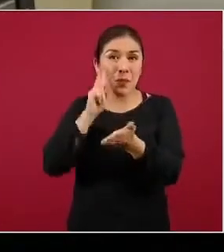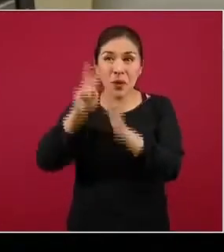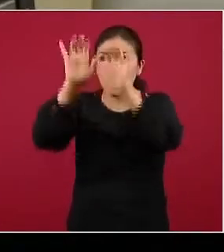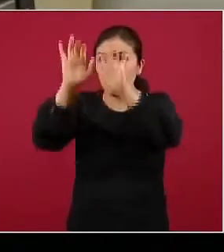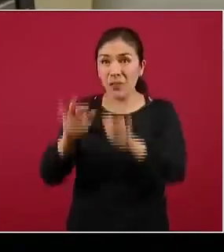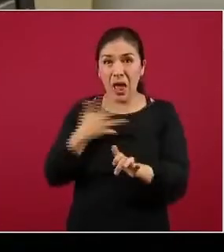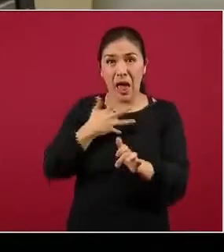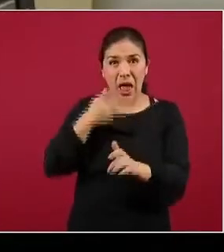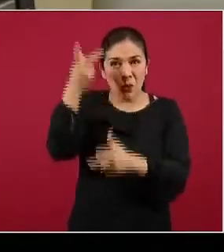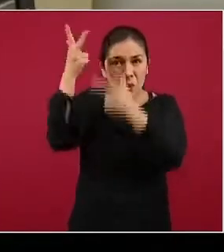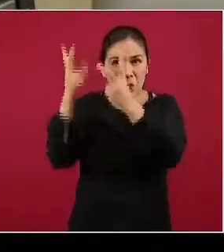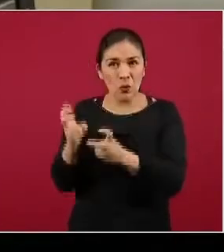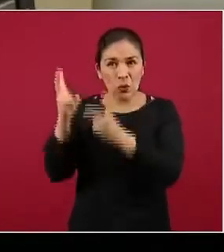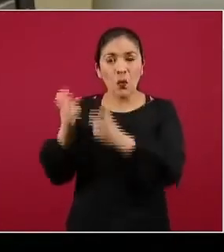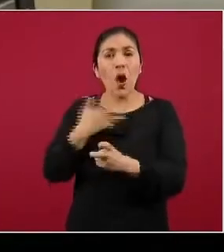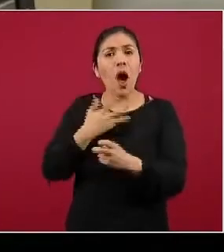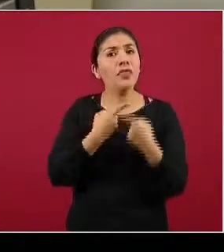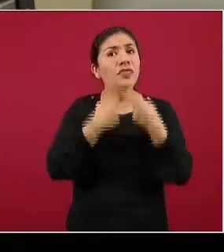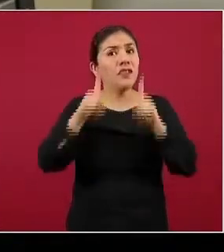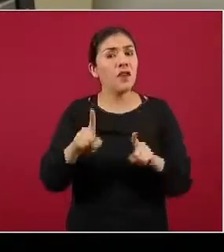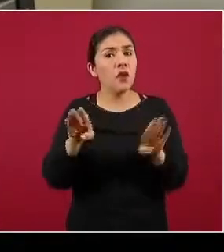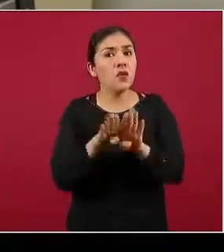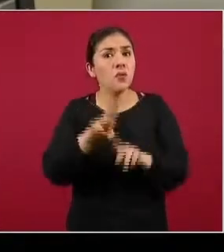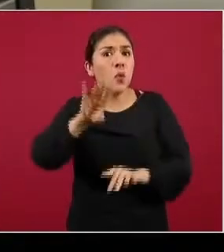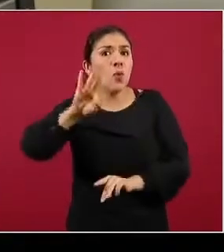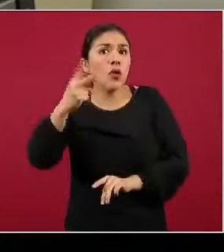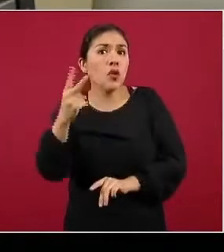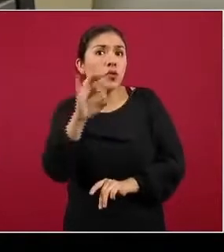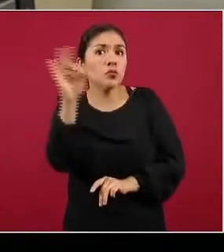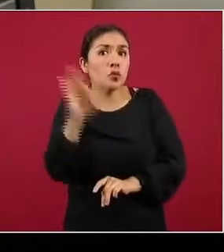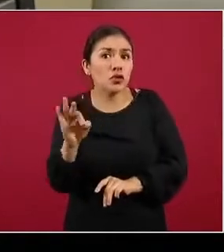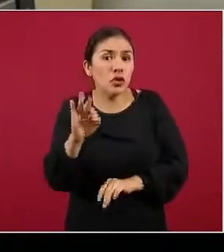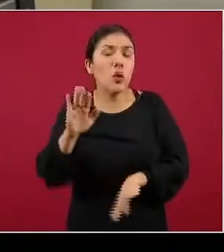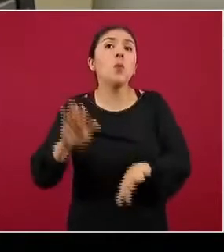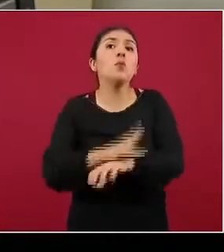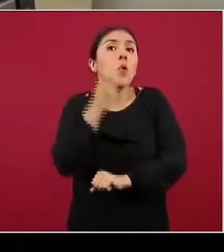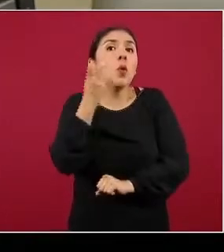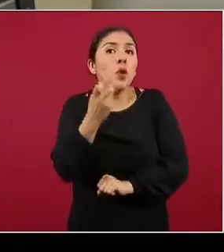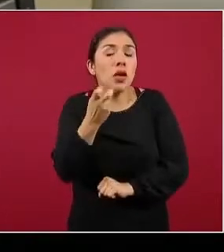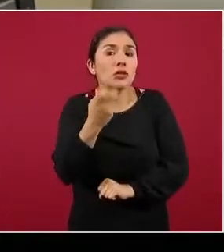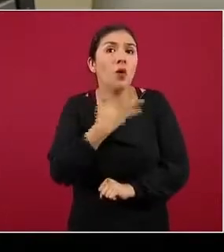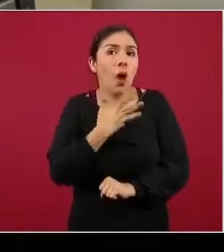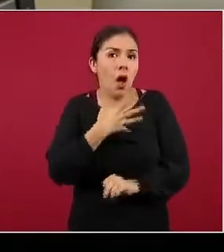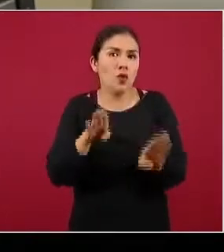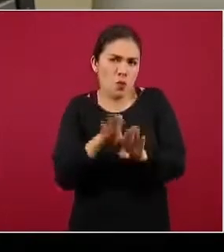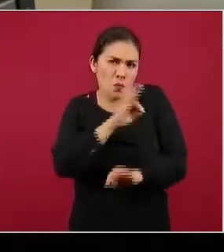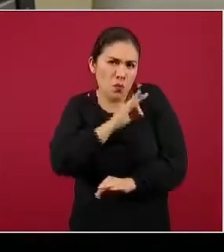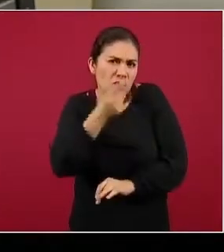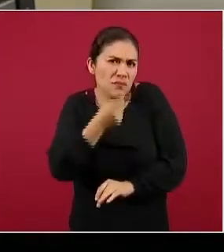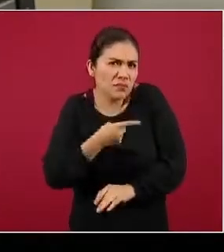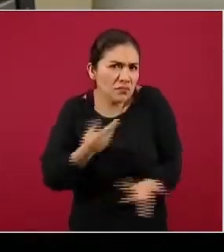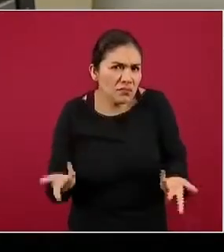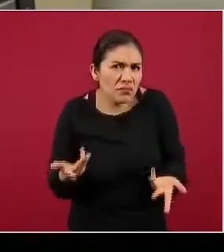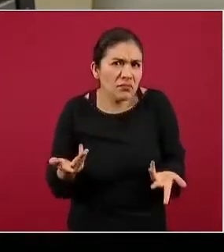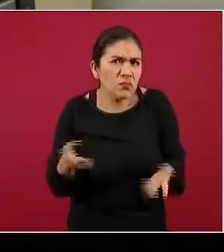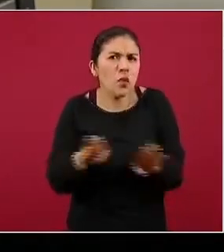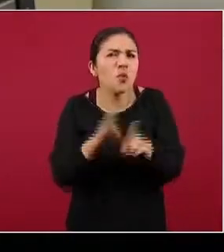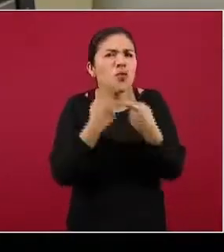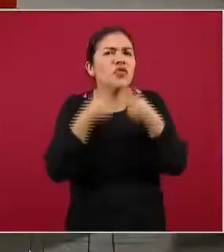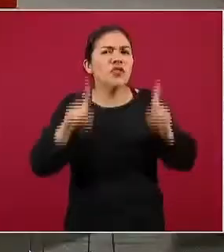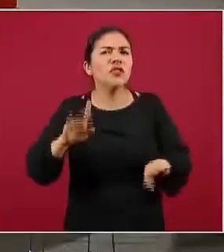descargar viene una diferencia que es de 42%, y por eso ahí, si me pudiera aclarar. Sería cosa de verlo. La